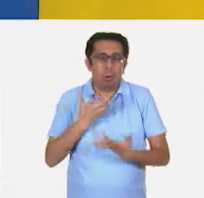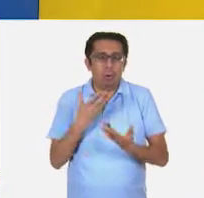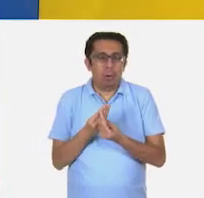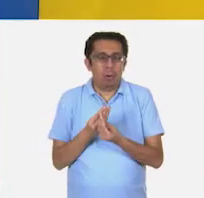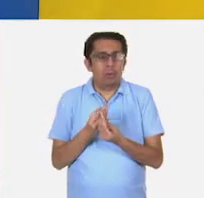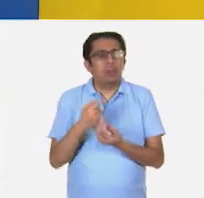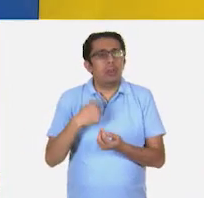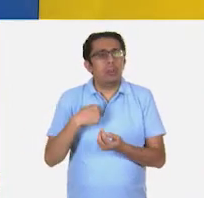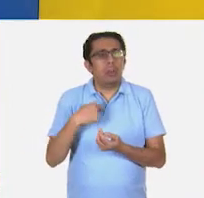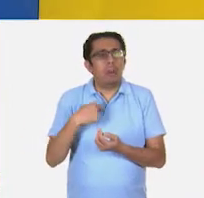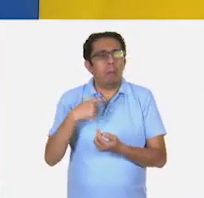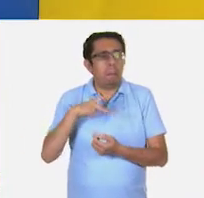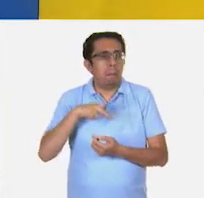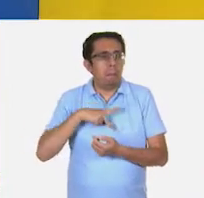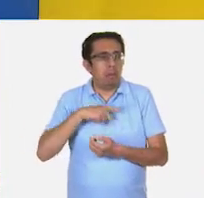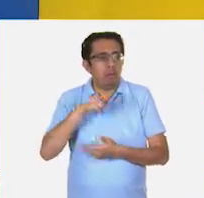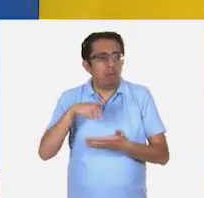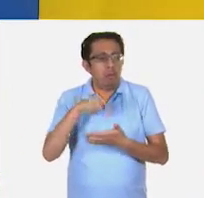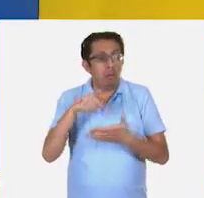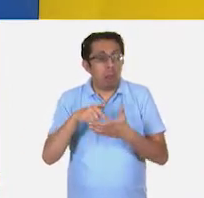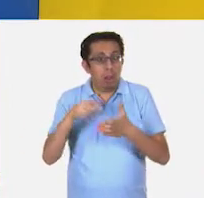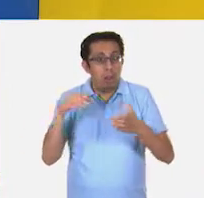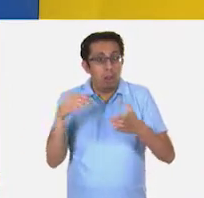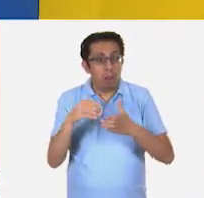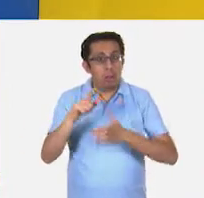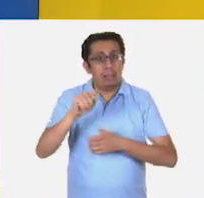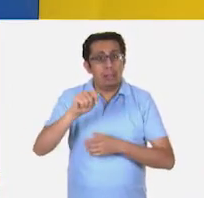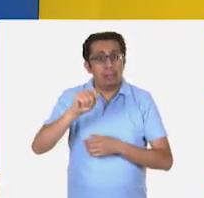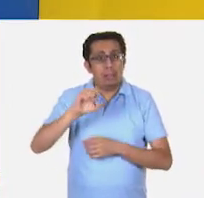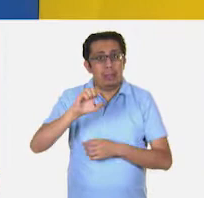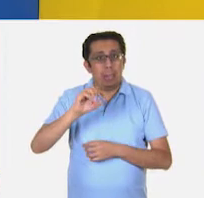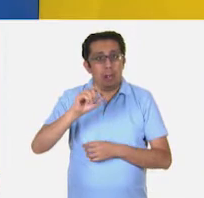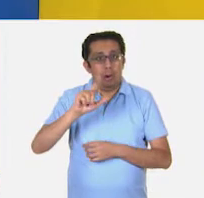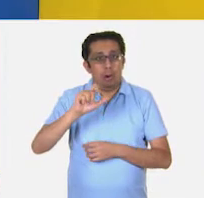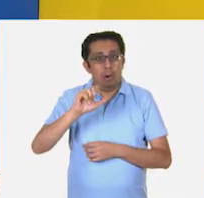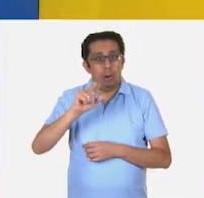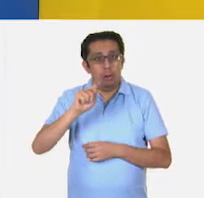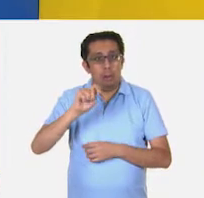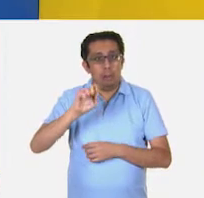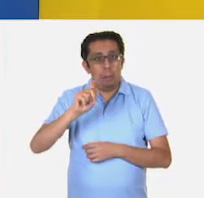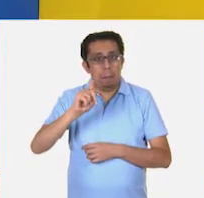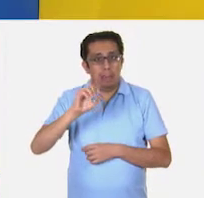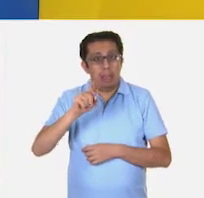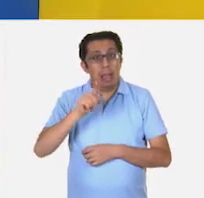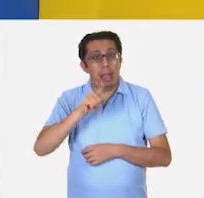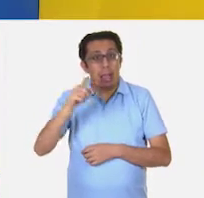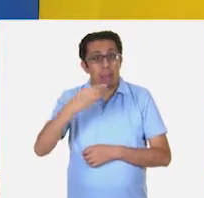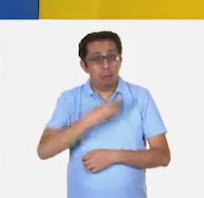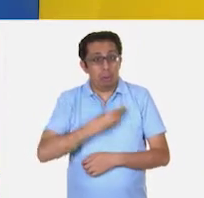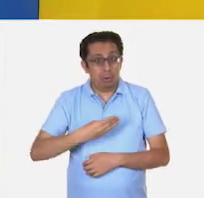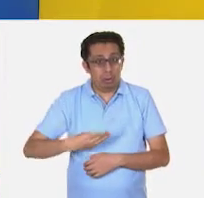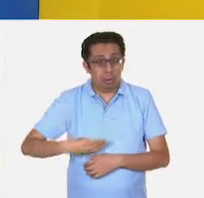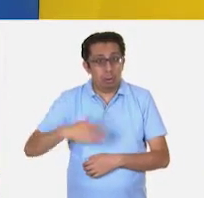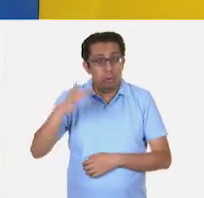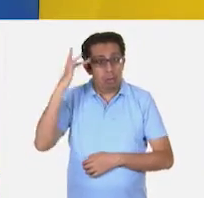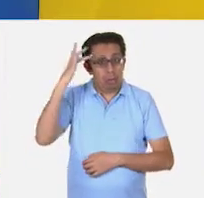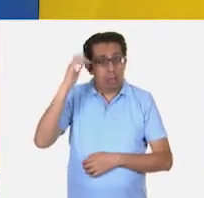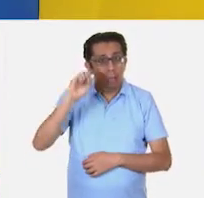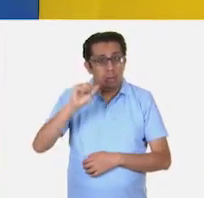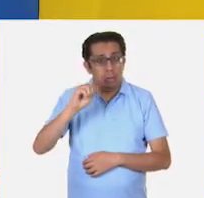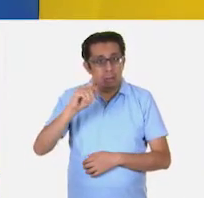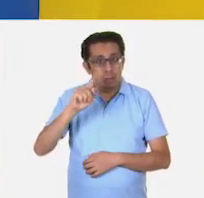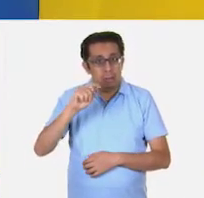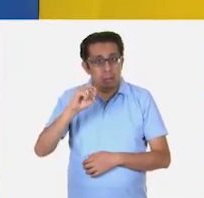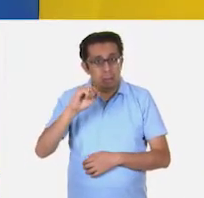soy de una comunidad que se llama Tecolotepec, que pertenece en el municipio de San Sebastián Tlacotepec, en el municipio